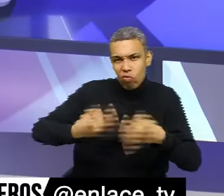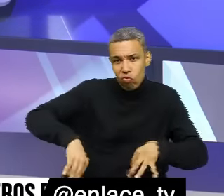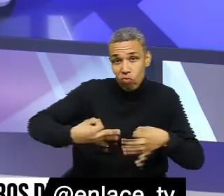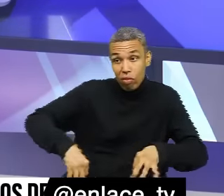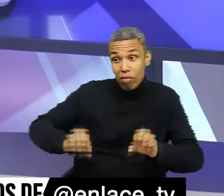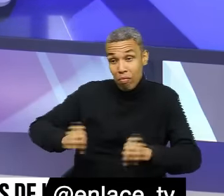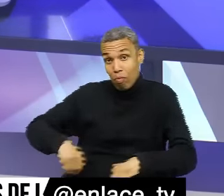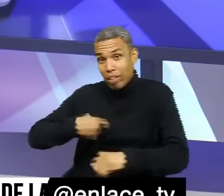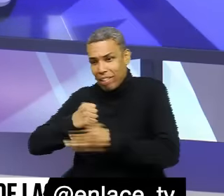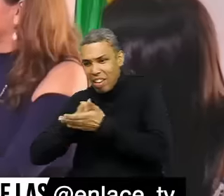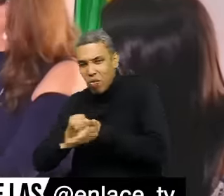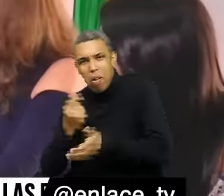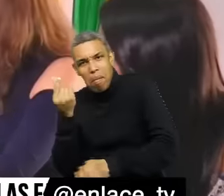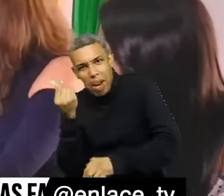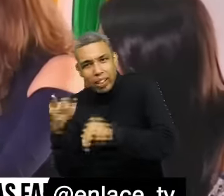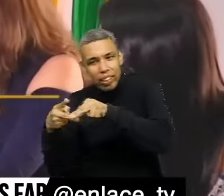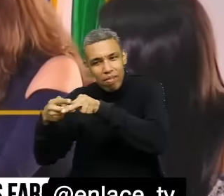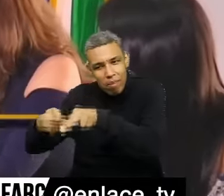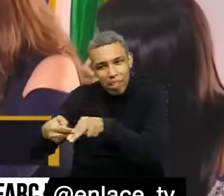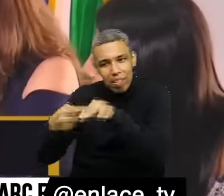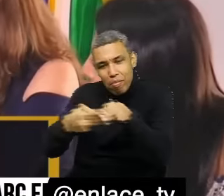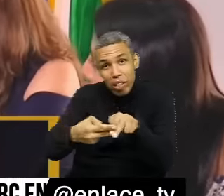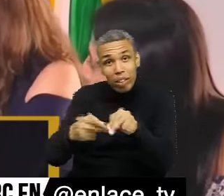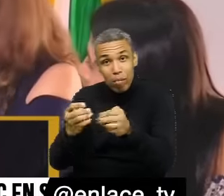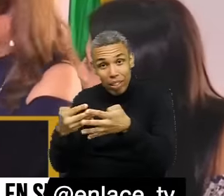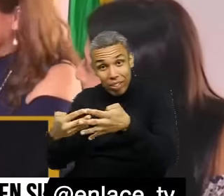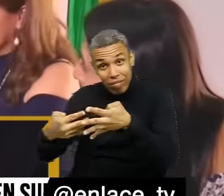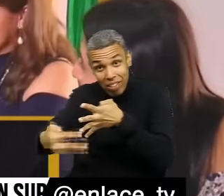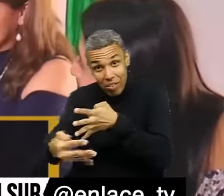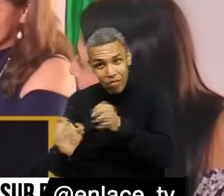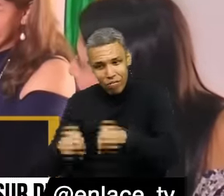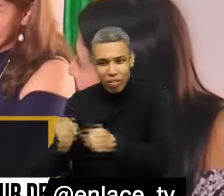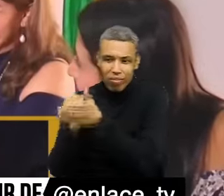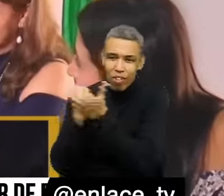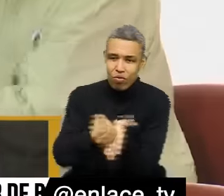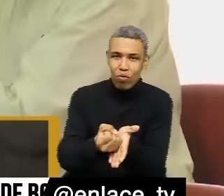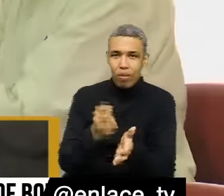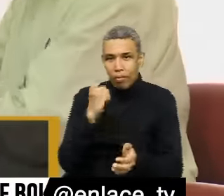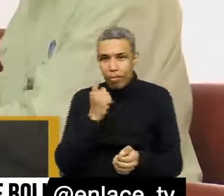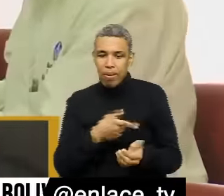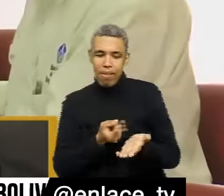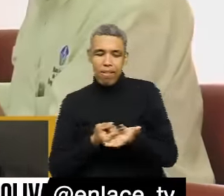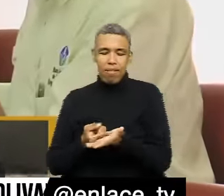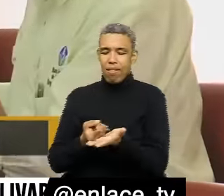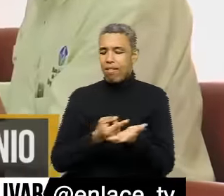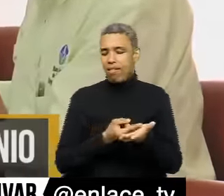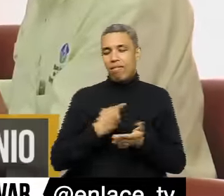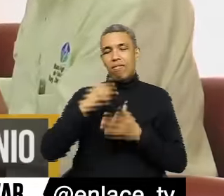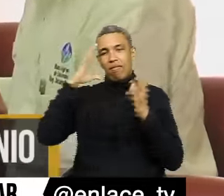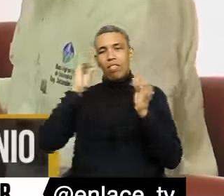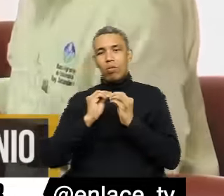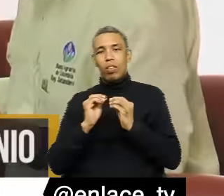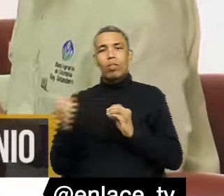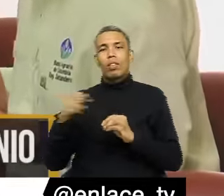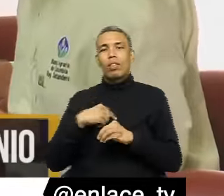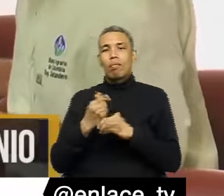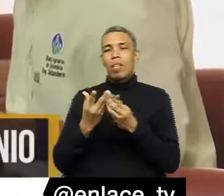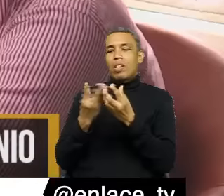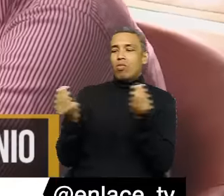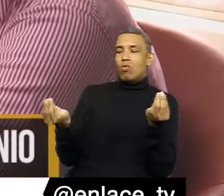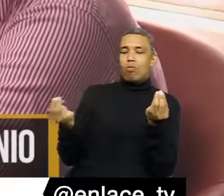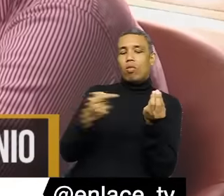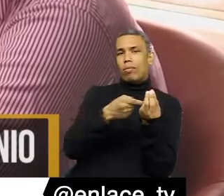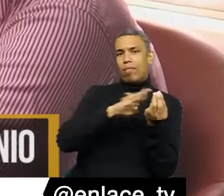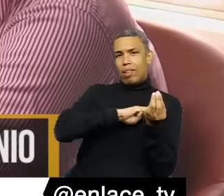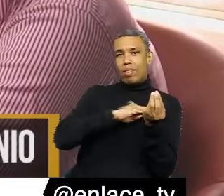pesos. El anuncio se hizo oficial en rueda de prensa en la sala de juntas con directivos de la entidad bancaria. UMATA asesorará